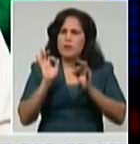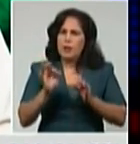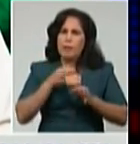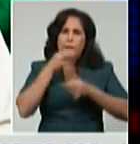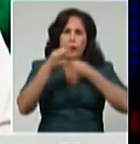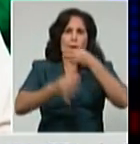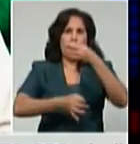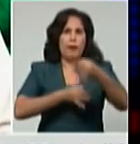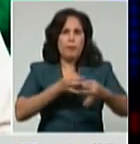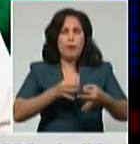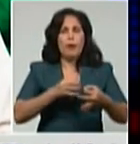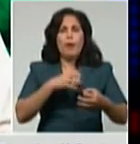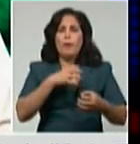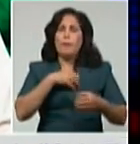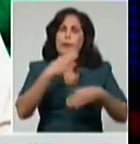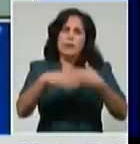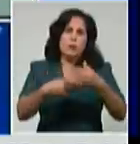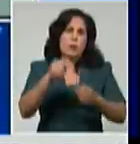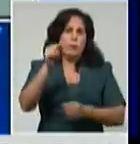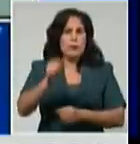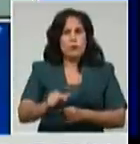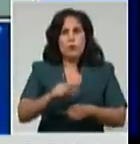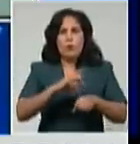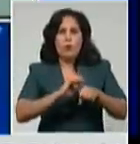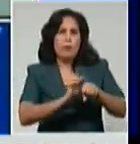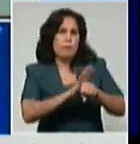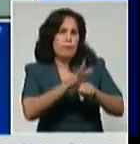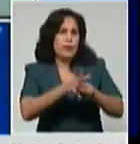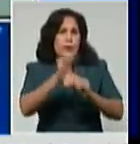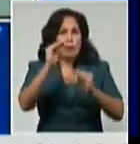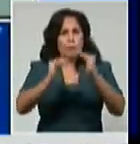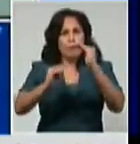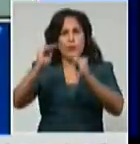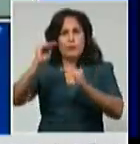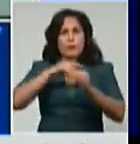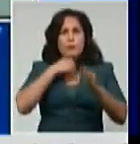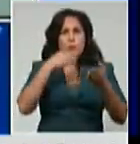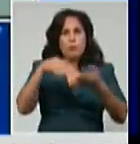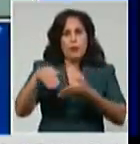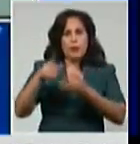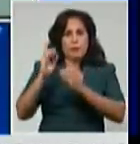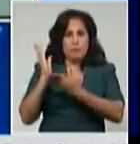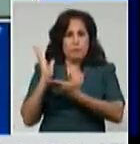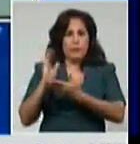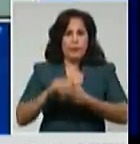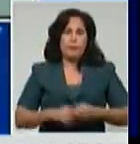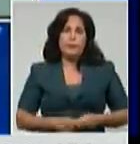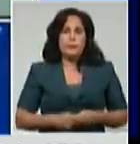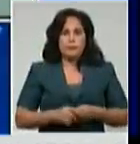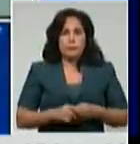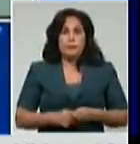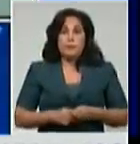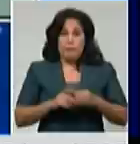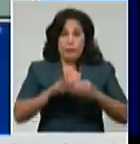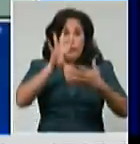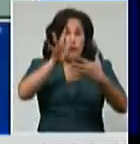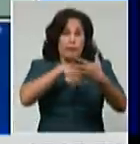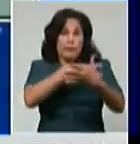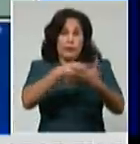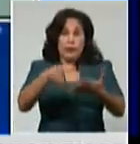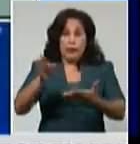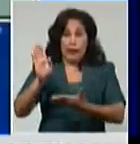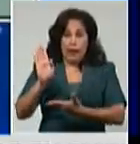los casos, los fallecidos, el porciento de letalidad. Gracias, Lilian. Ahí en este gráfico, como ustedes